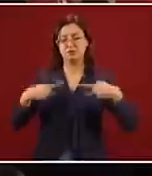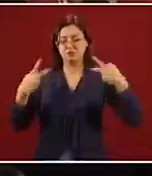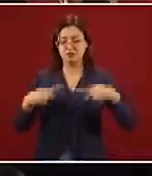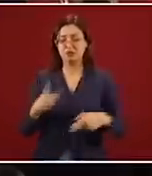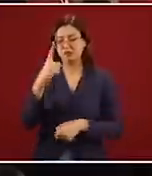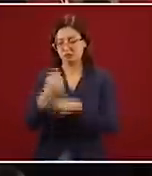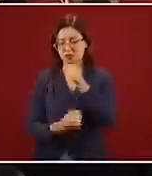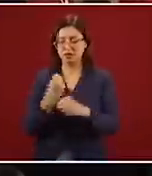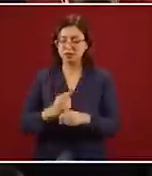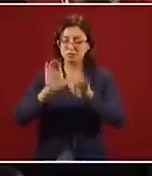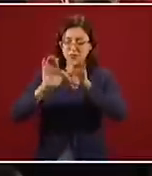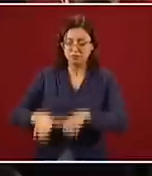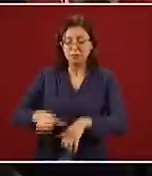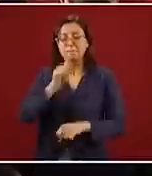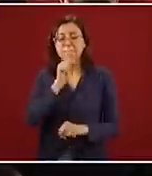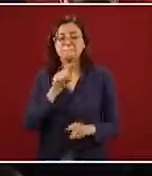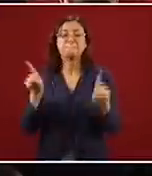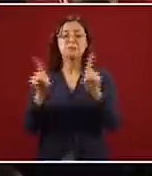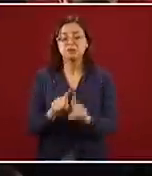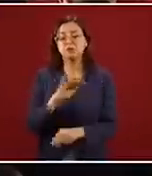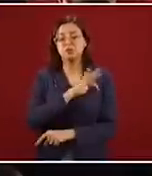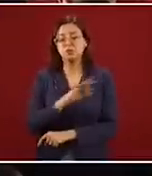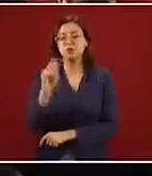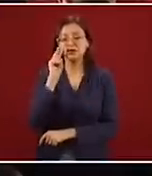siguiente, vemos también que estamos avanzando en